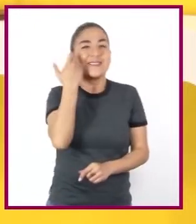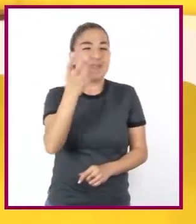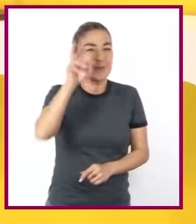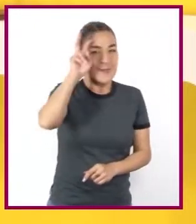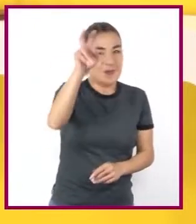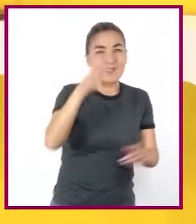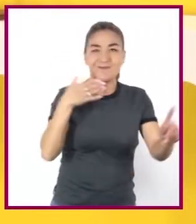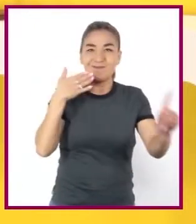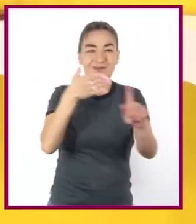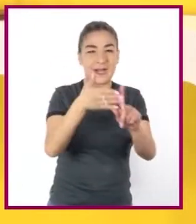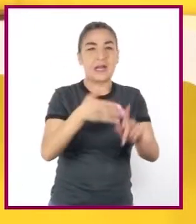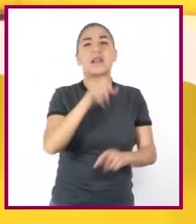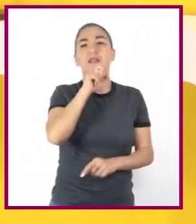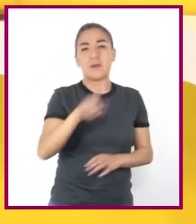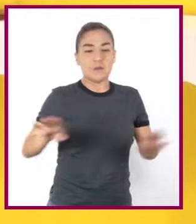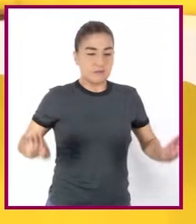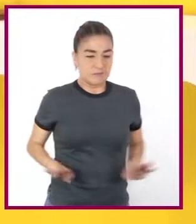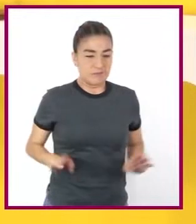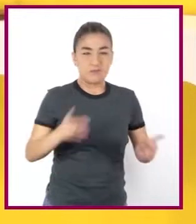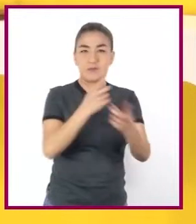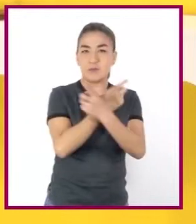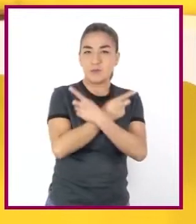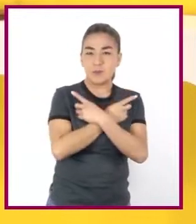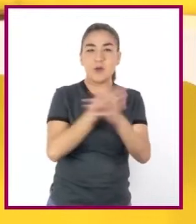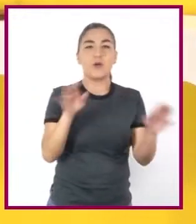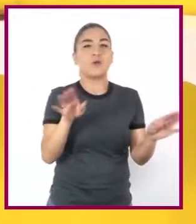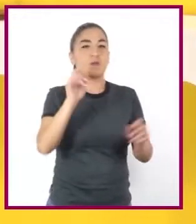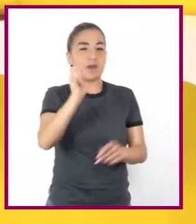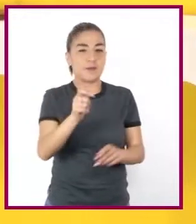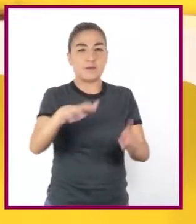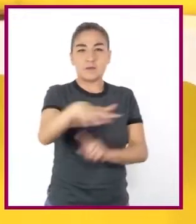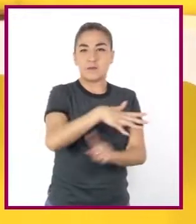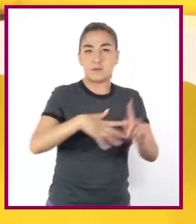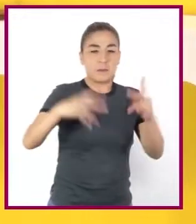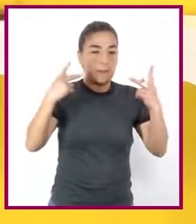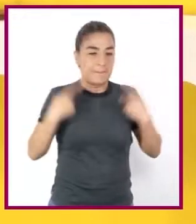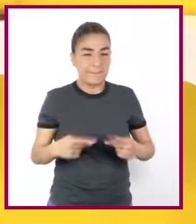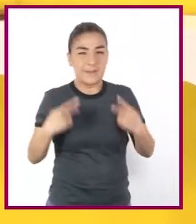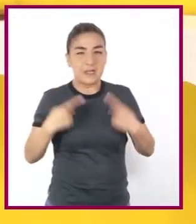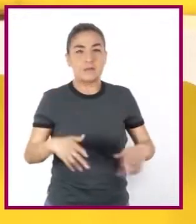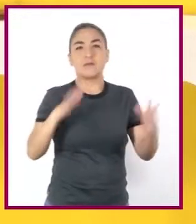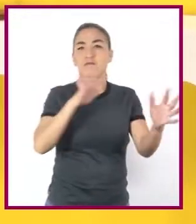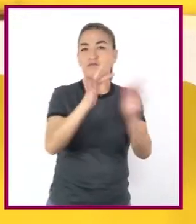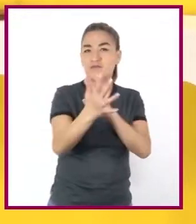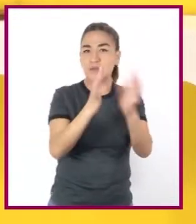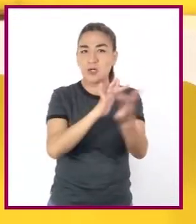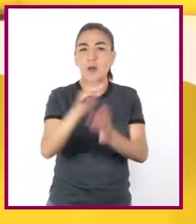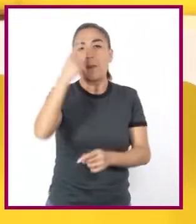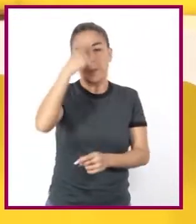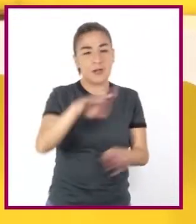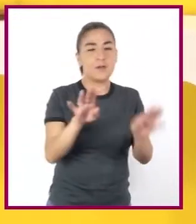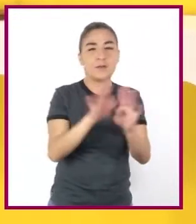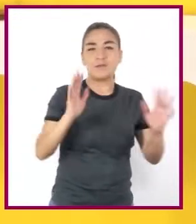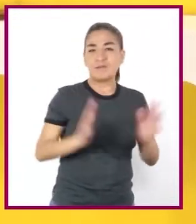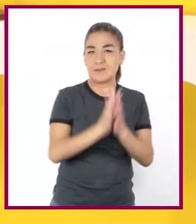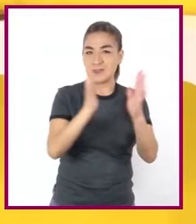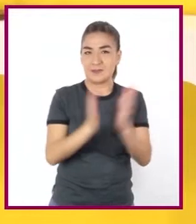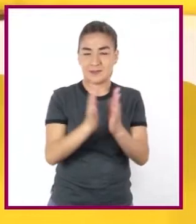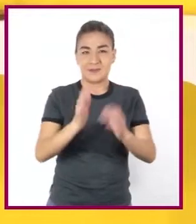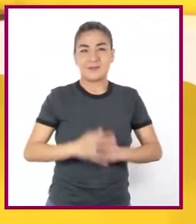al comportarnos en sociedad, en diferentes contextos o espacios donde nos desarrollamos y